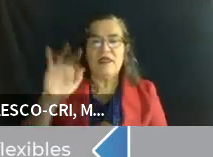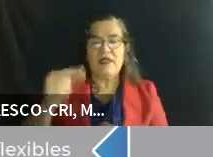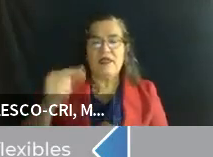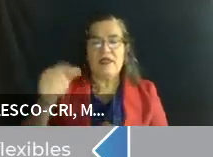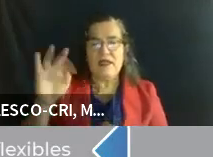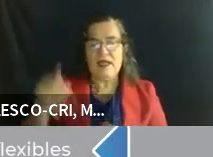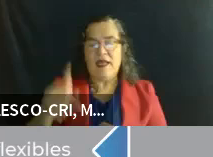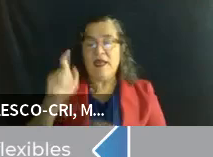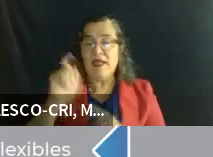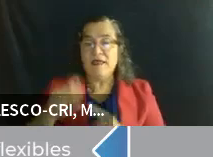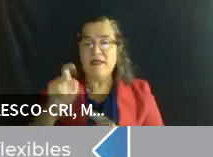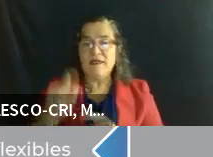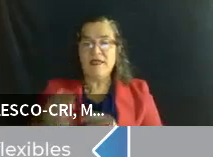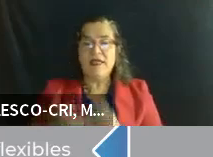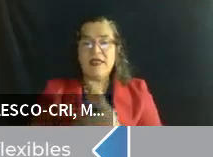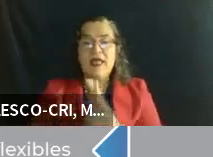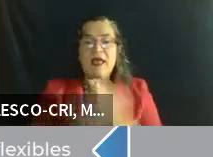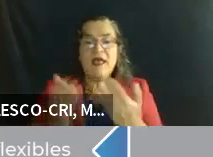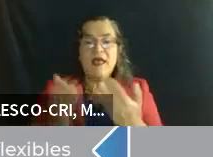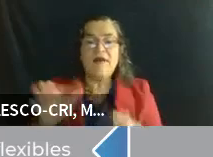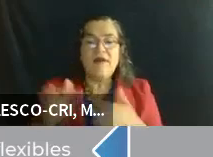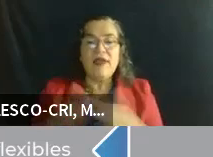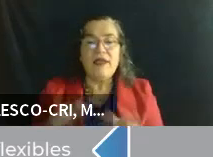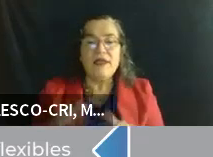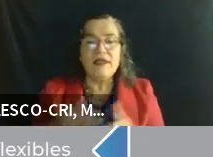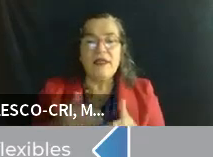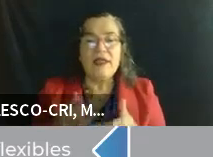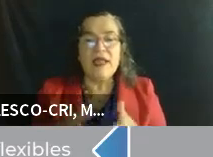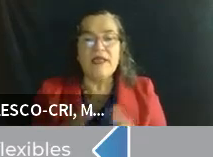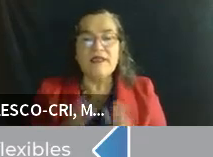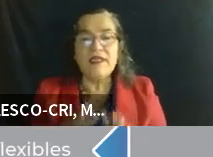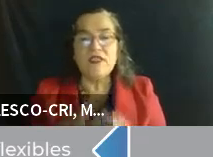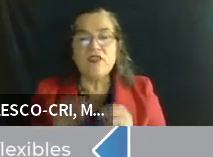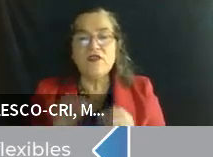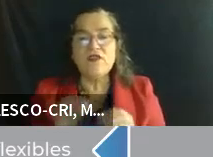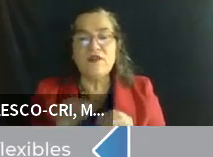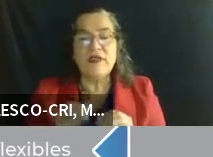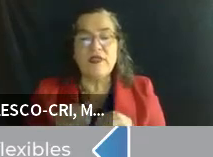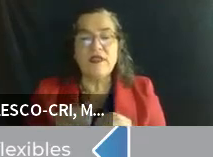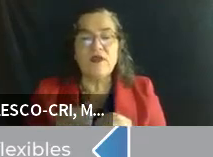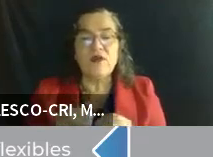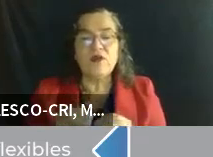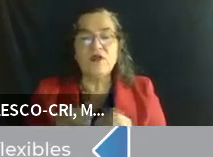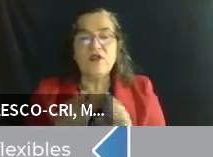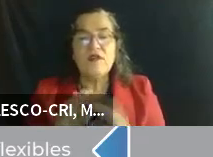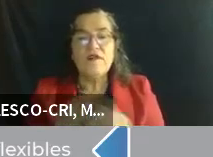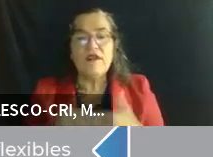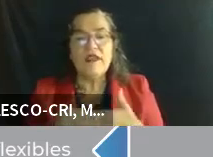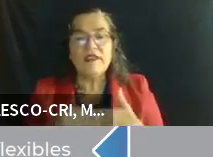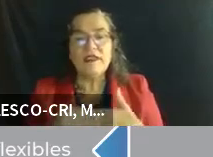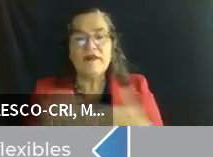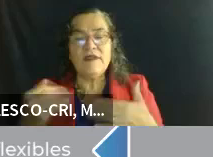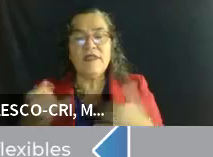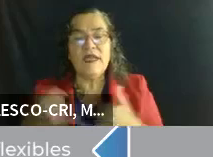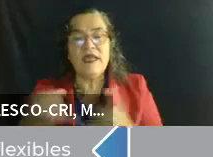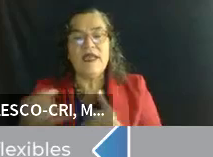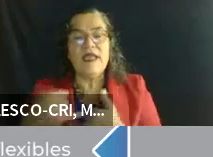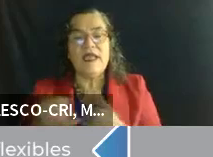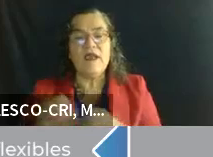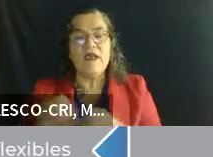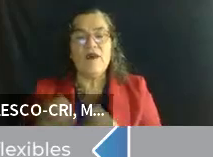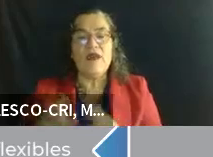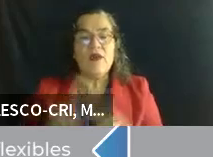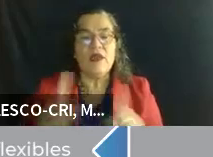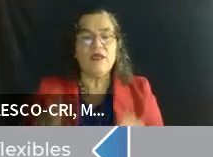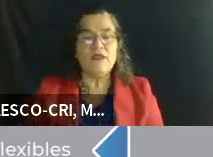de habilitar trayectos formativos flexibles, en línea con un enfoque ecológico de la educación, ¿no? Donde el